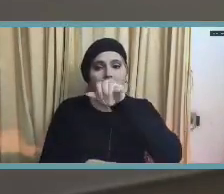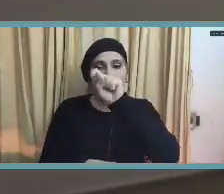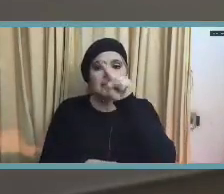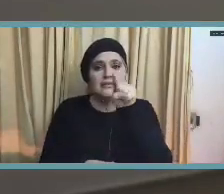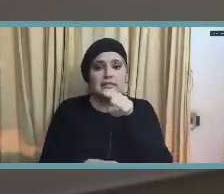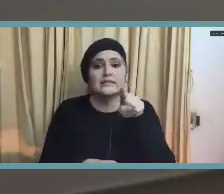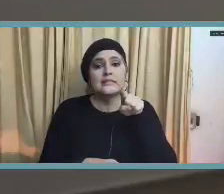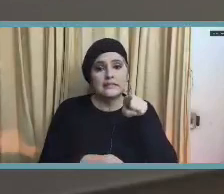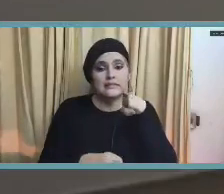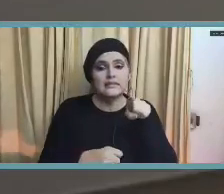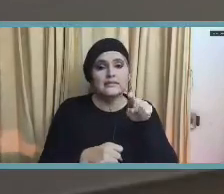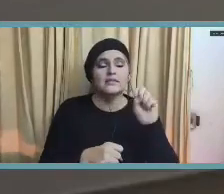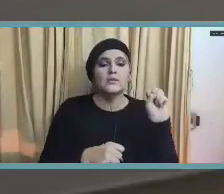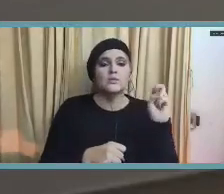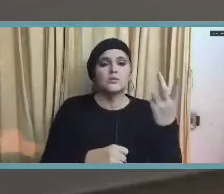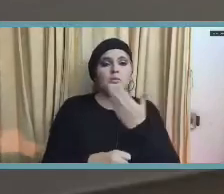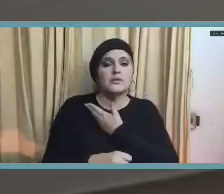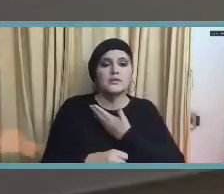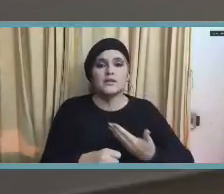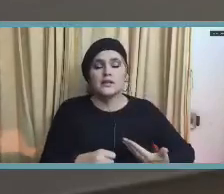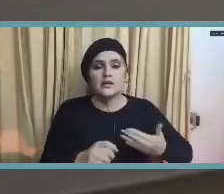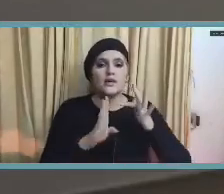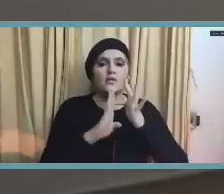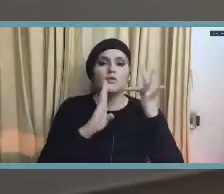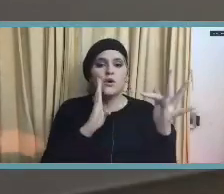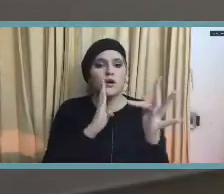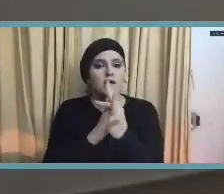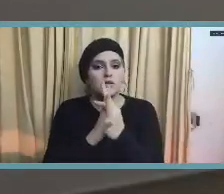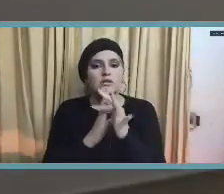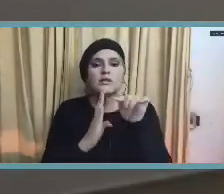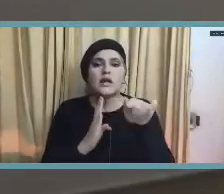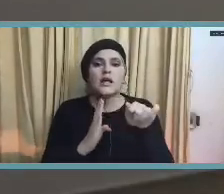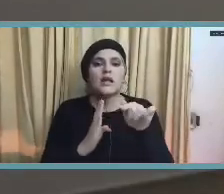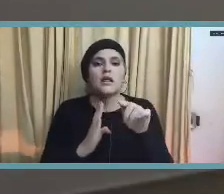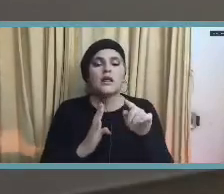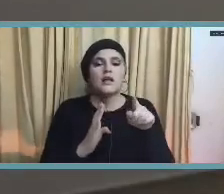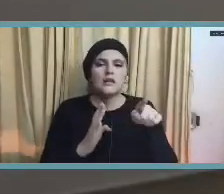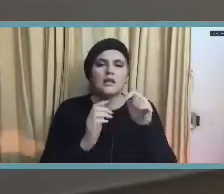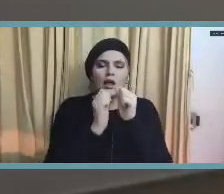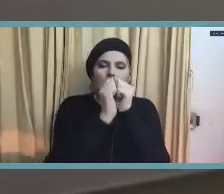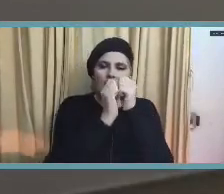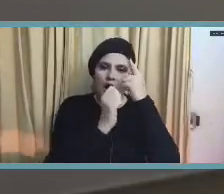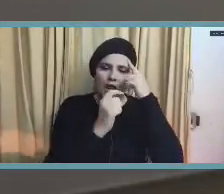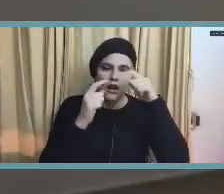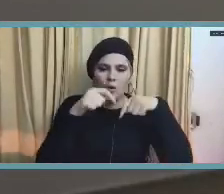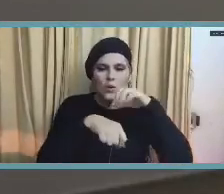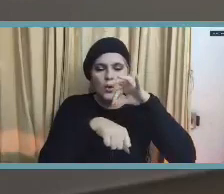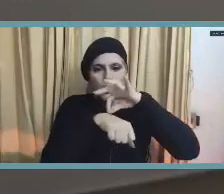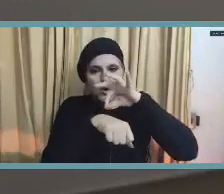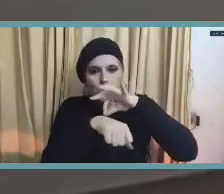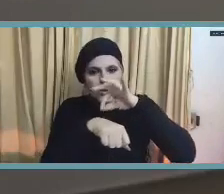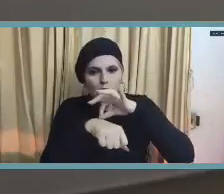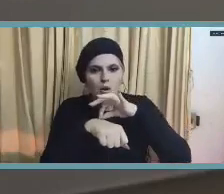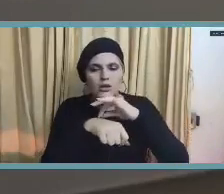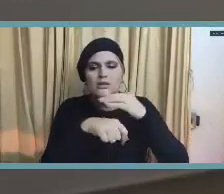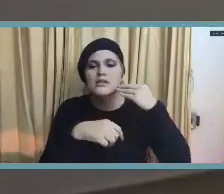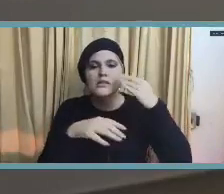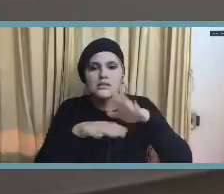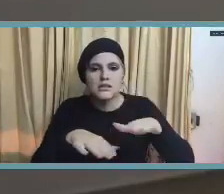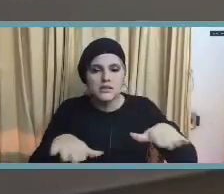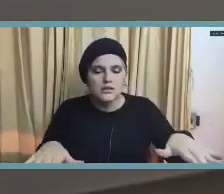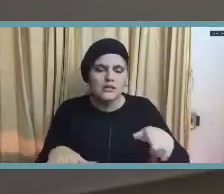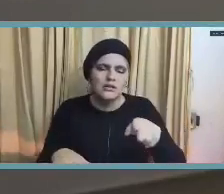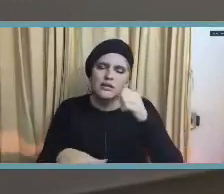fundación. Ella es una neuropediatra muy querida por muchísimas personas, lo sabemos. Así